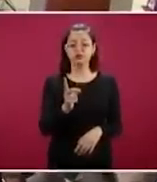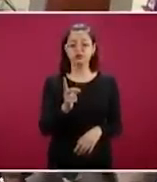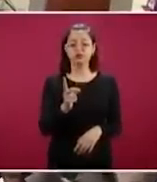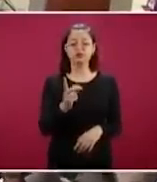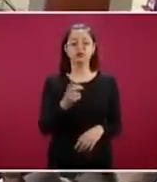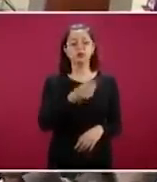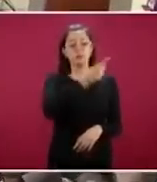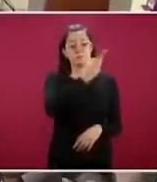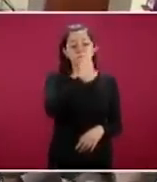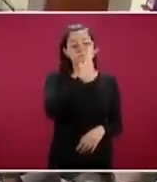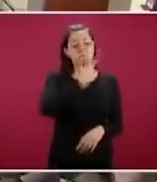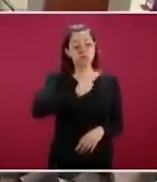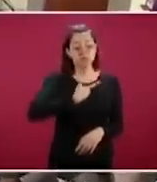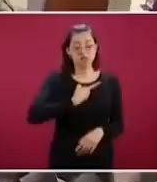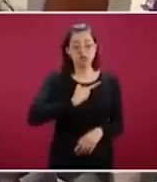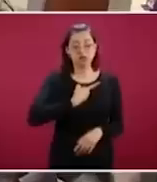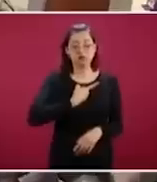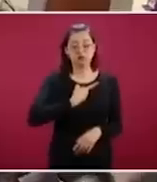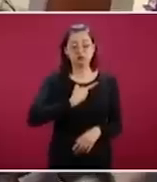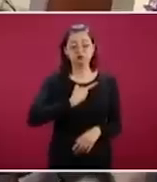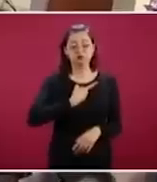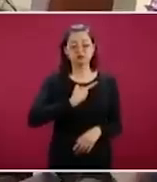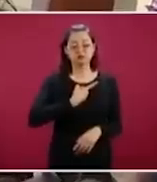que me dijo,